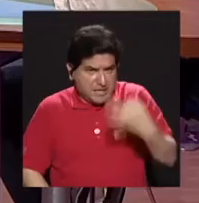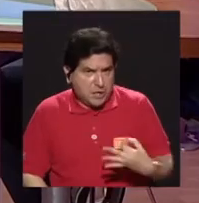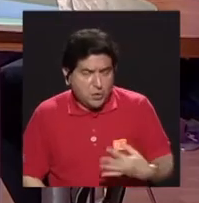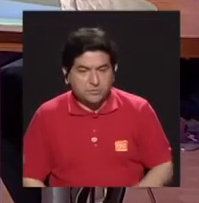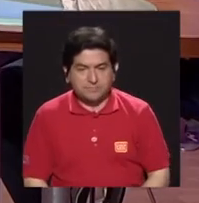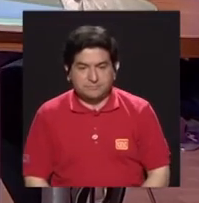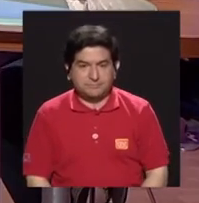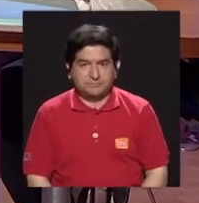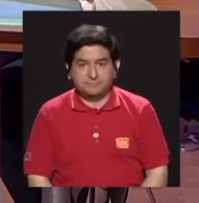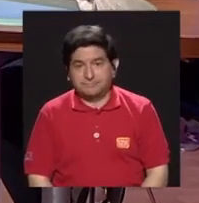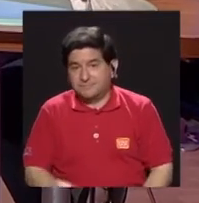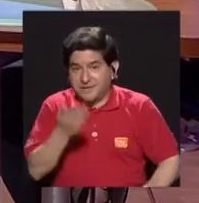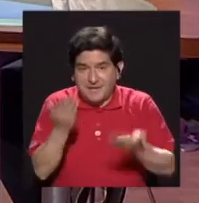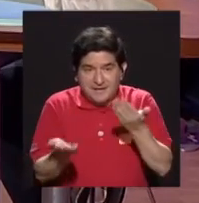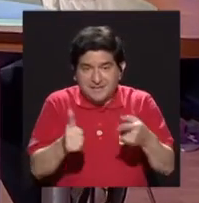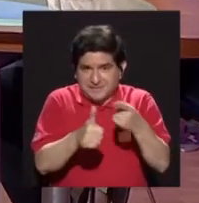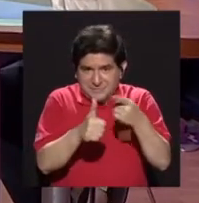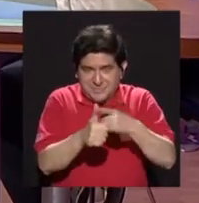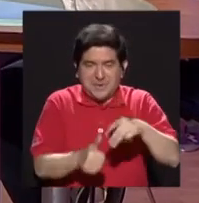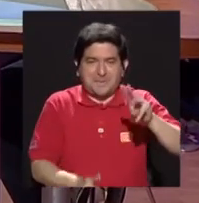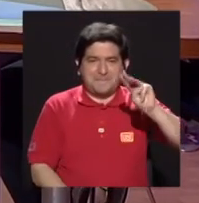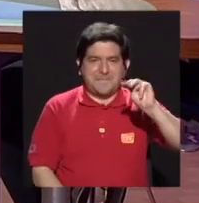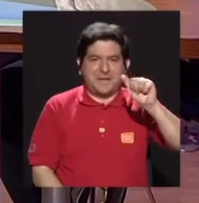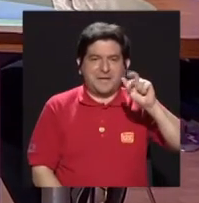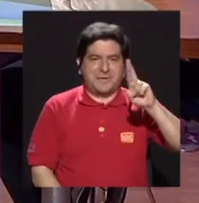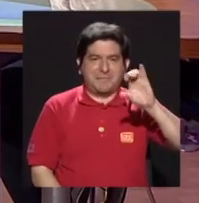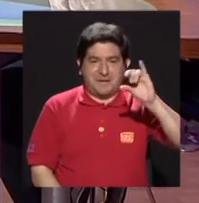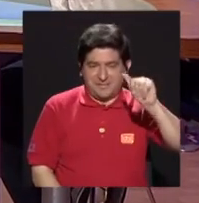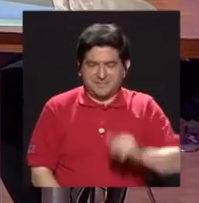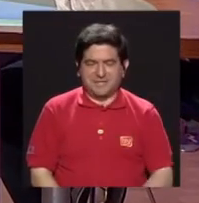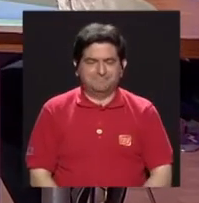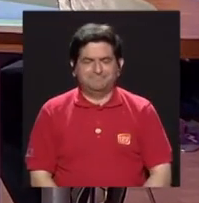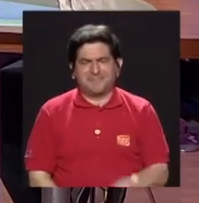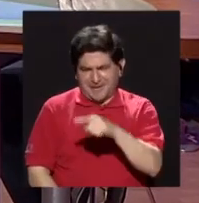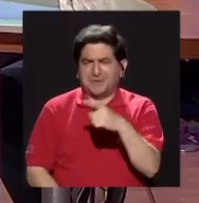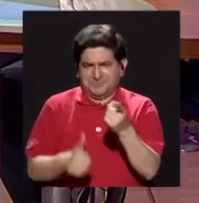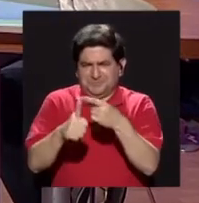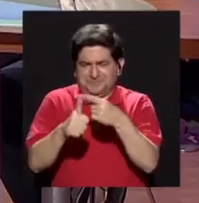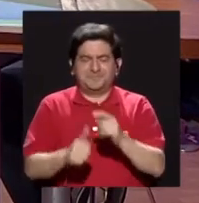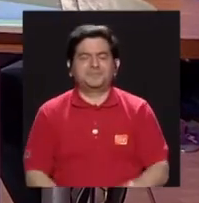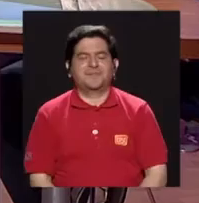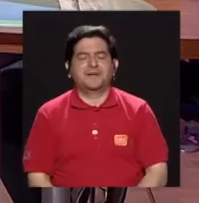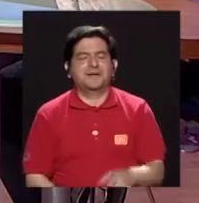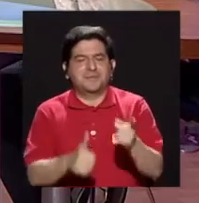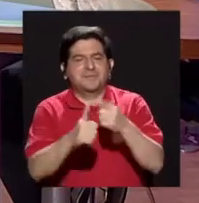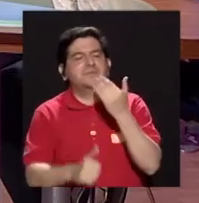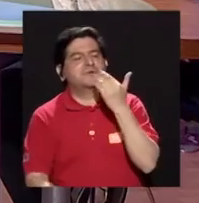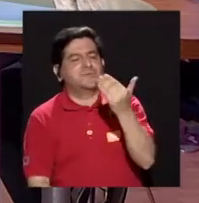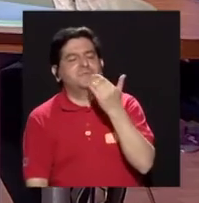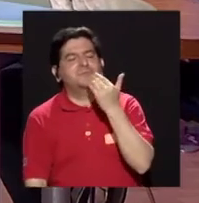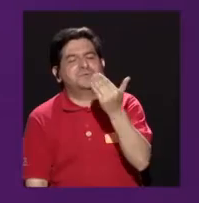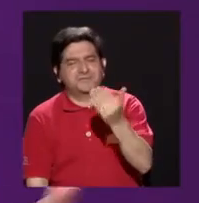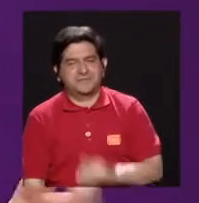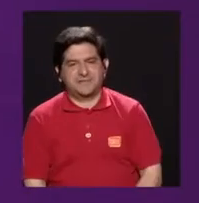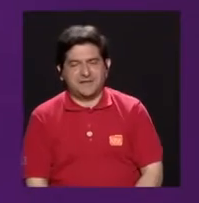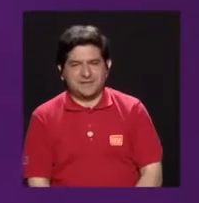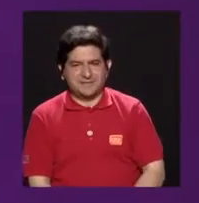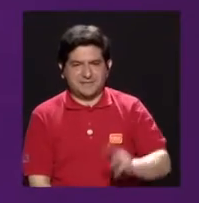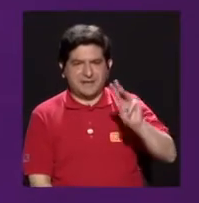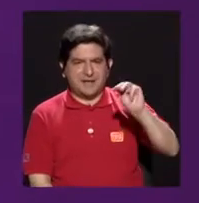No sé, Marcia, si quieres empezar. Adelante, y yo te sigo. Bueno, en primer lugar, muchísimas gracias a